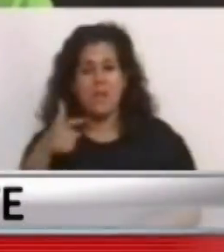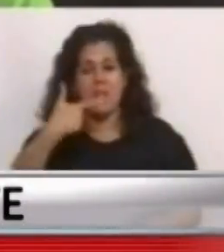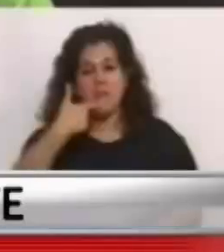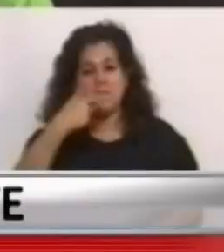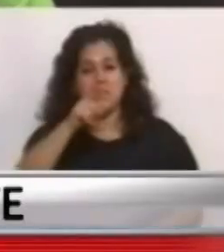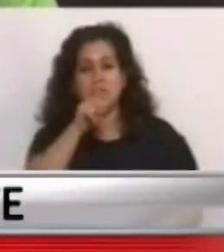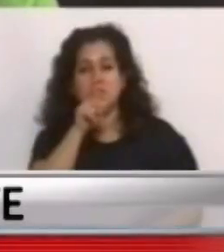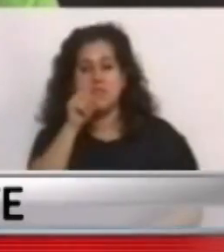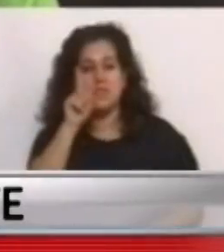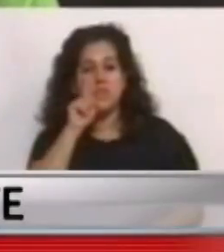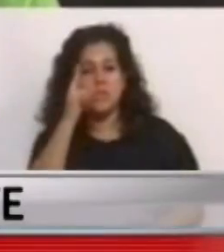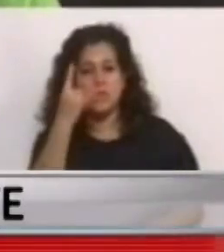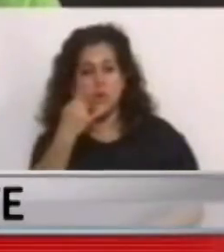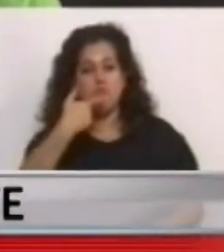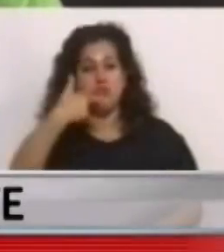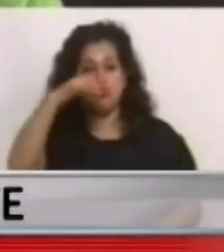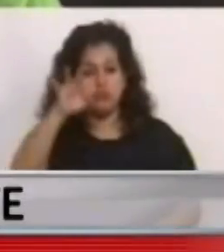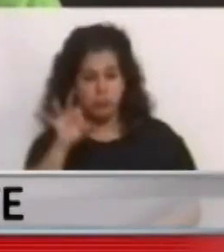Estiuso,